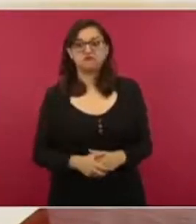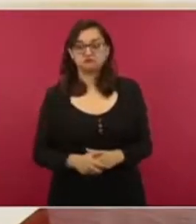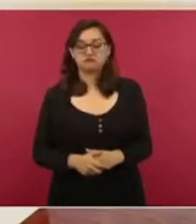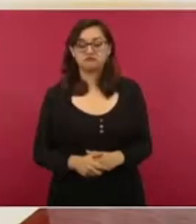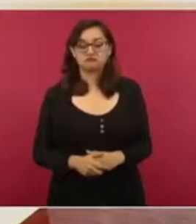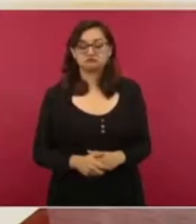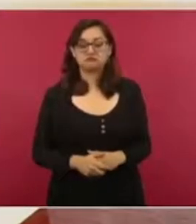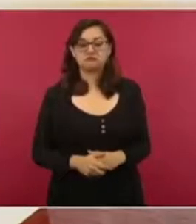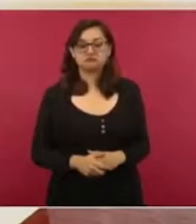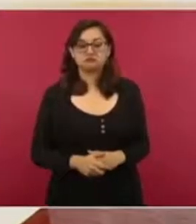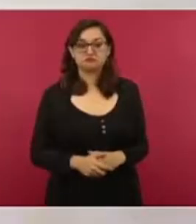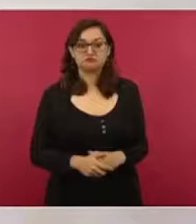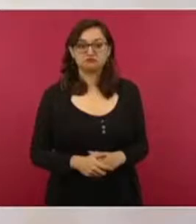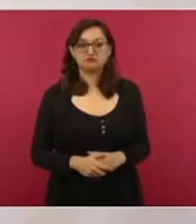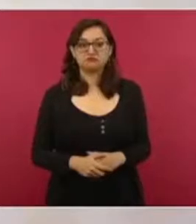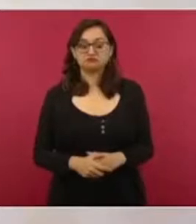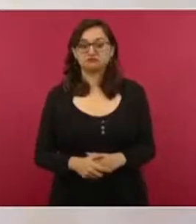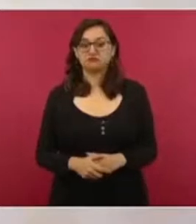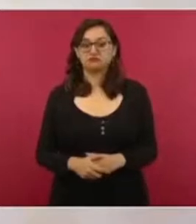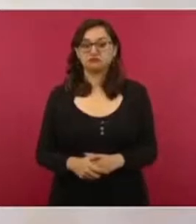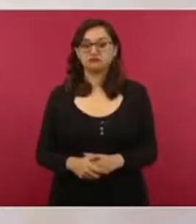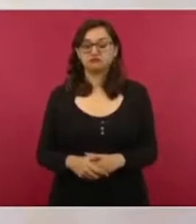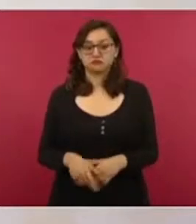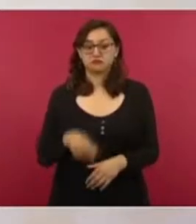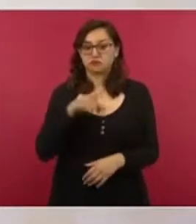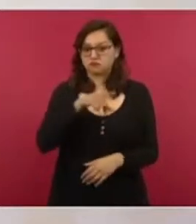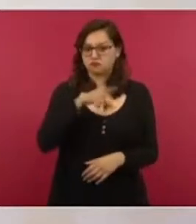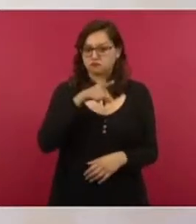también muy escuchados,